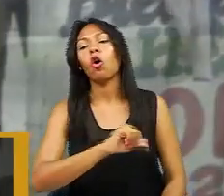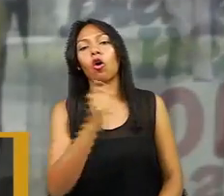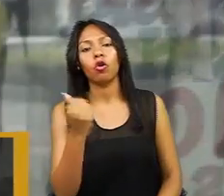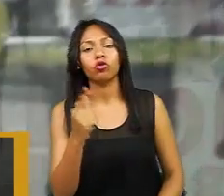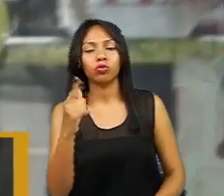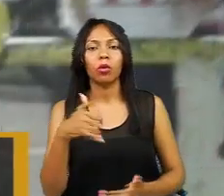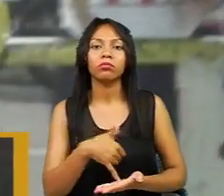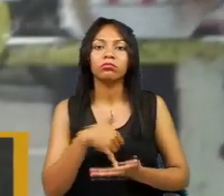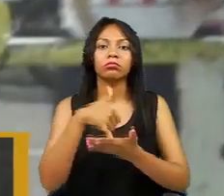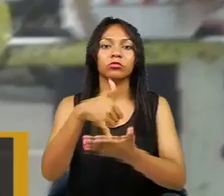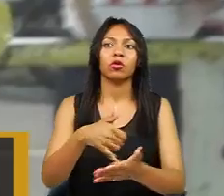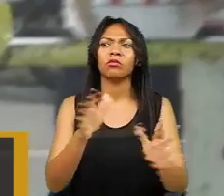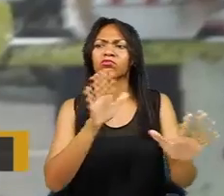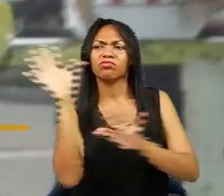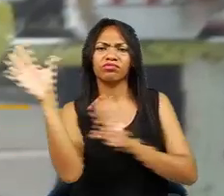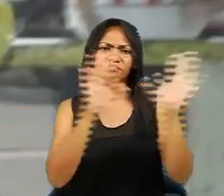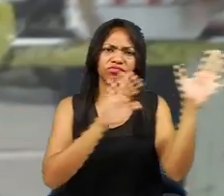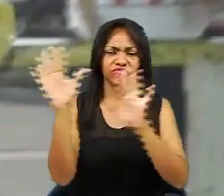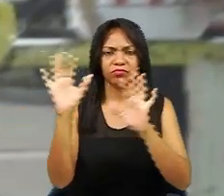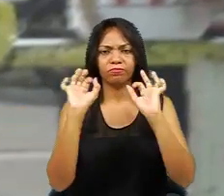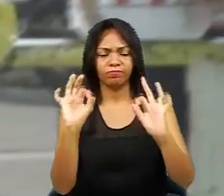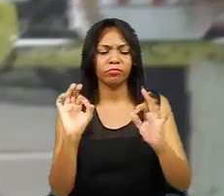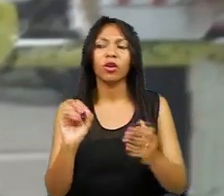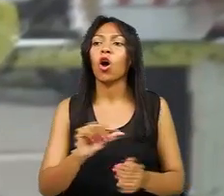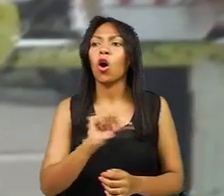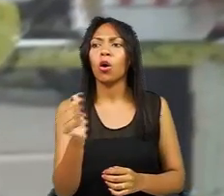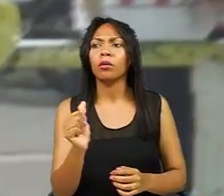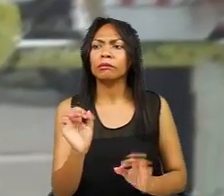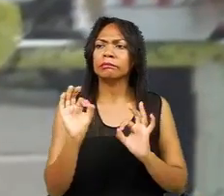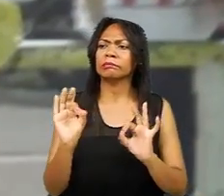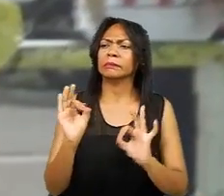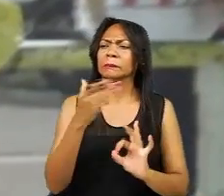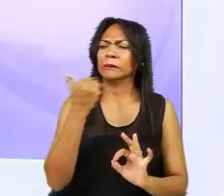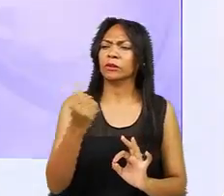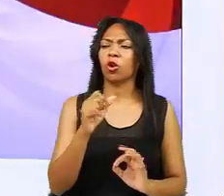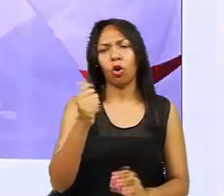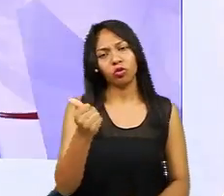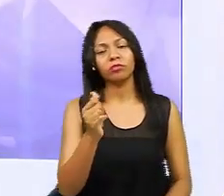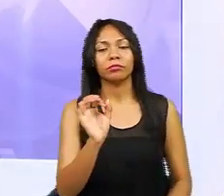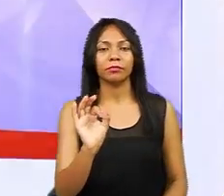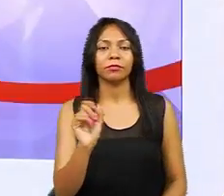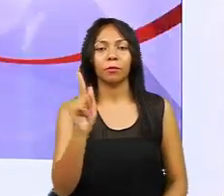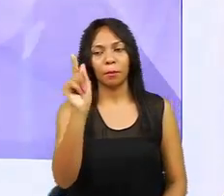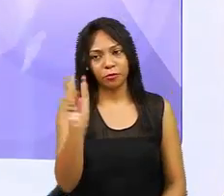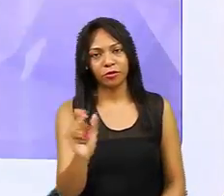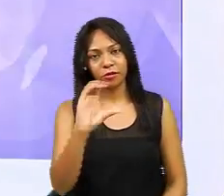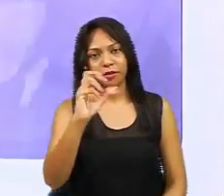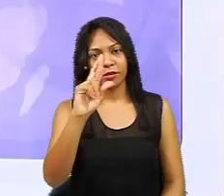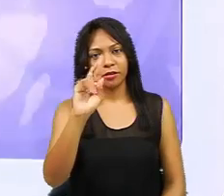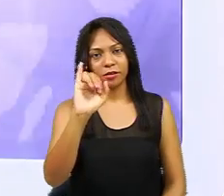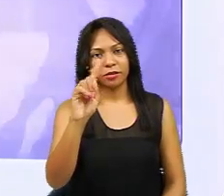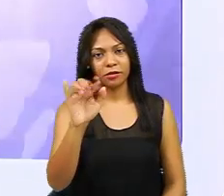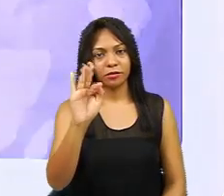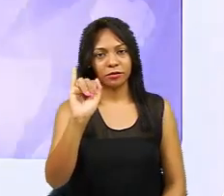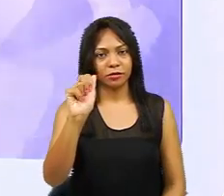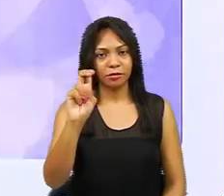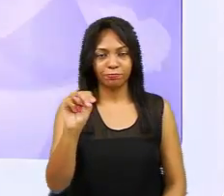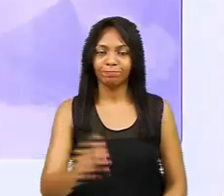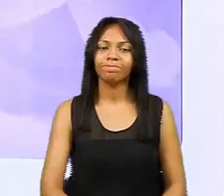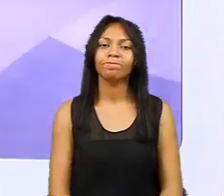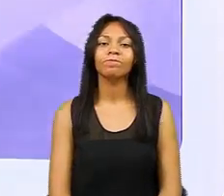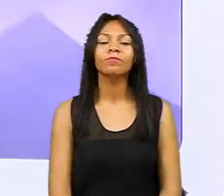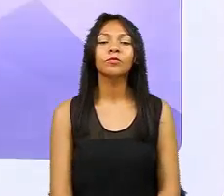premio a Valla Menos Vencida y el mejor jugador del torneo fue Cristian Durán. Una serie de capacitaciones y